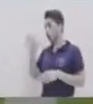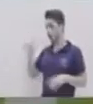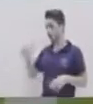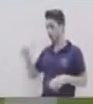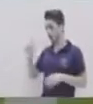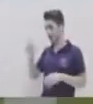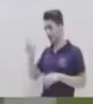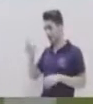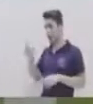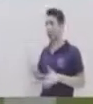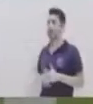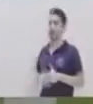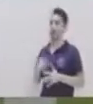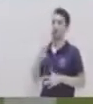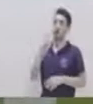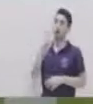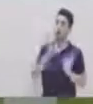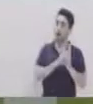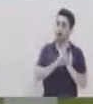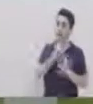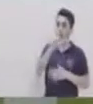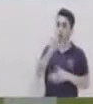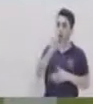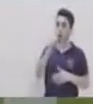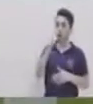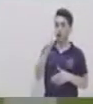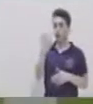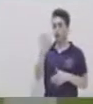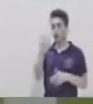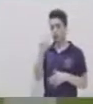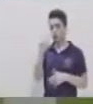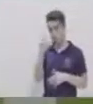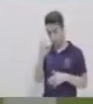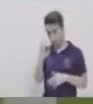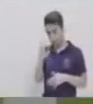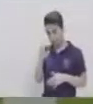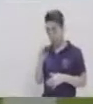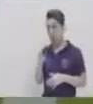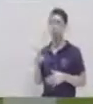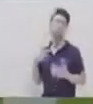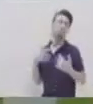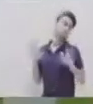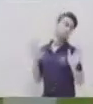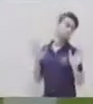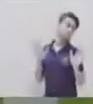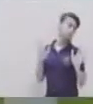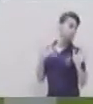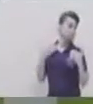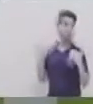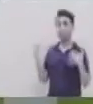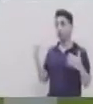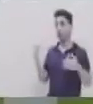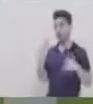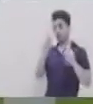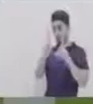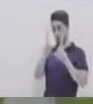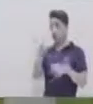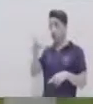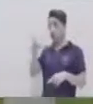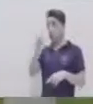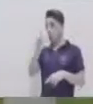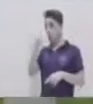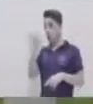que colaboro cuando yo pues tenga la posibilidad de hacerlo, ¿verdad? Y en el trabajo cooperativo se da como una